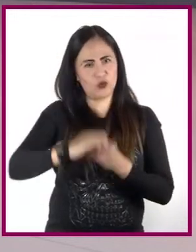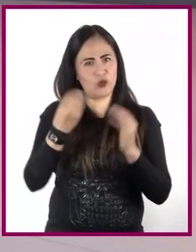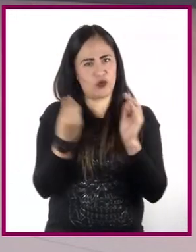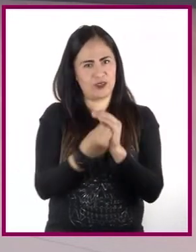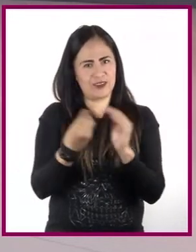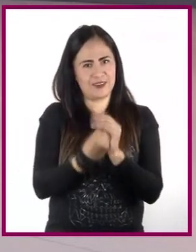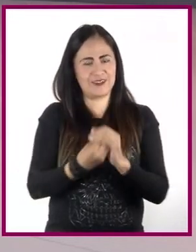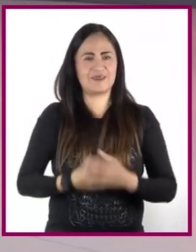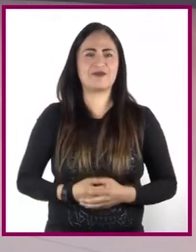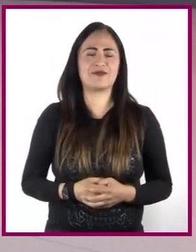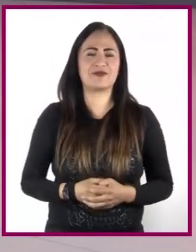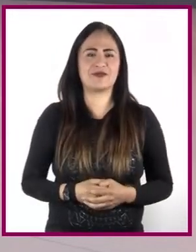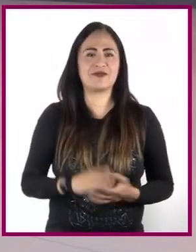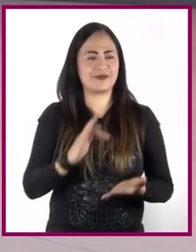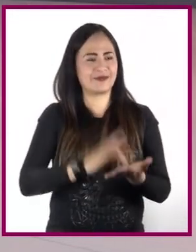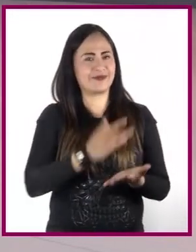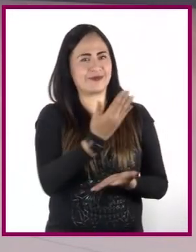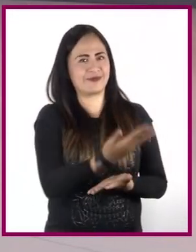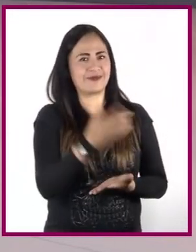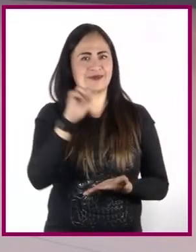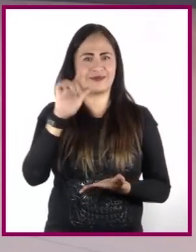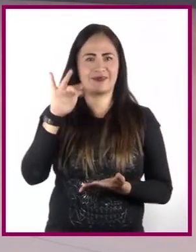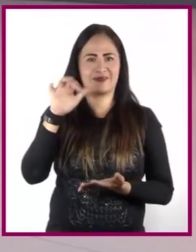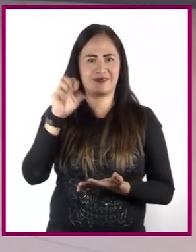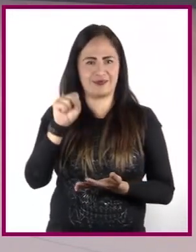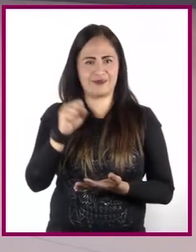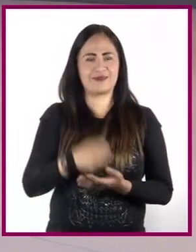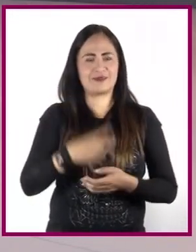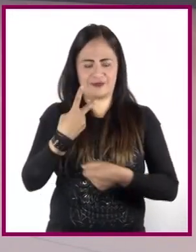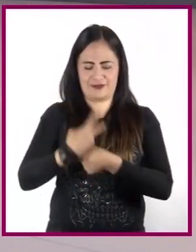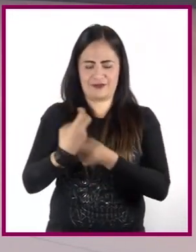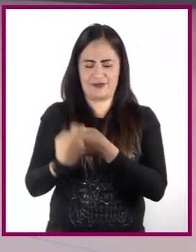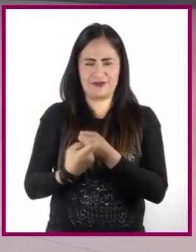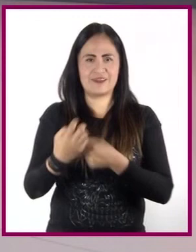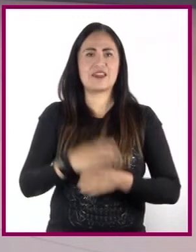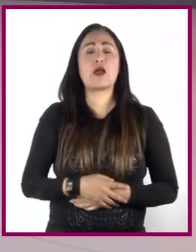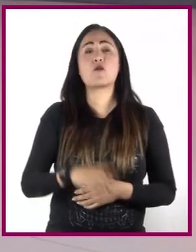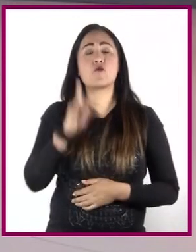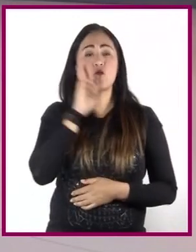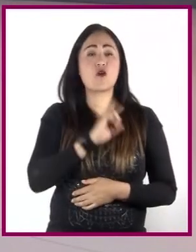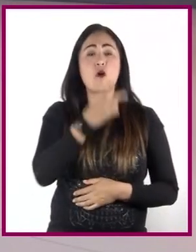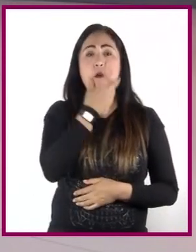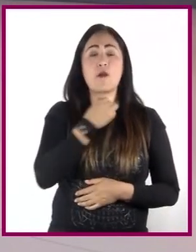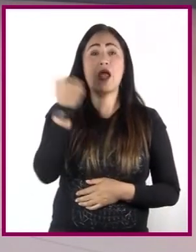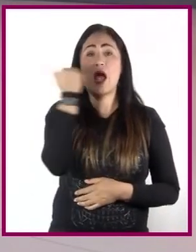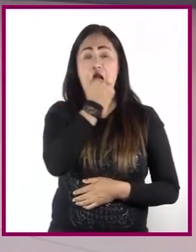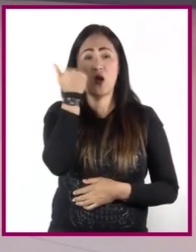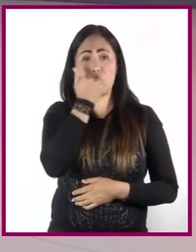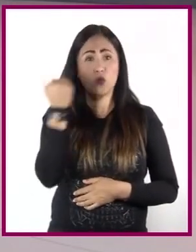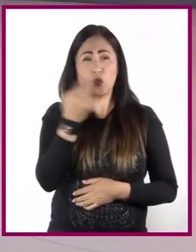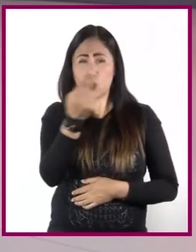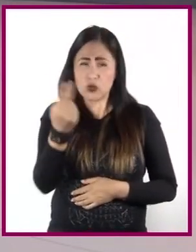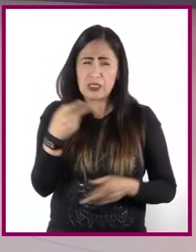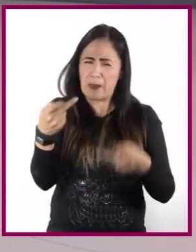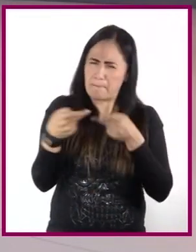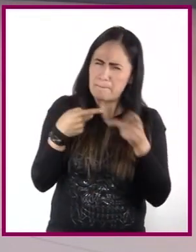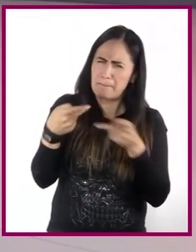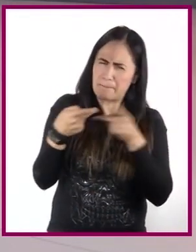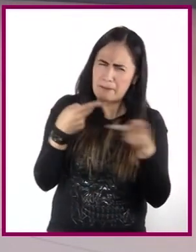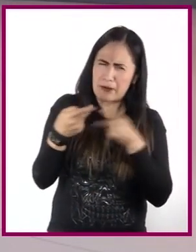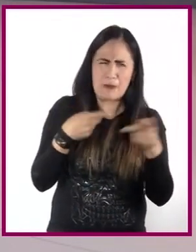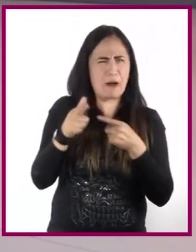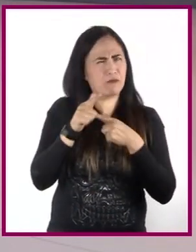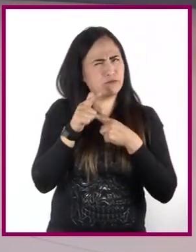sesión. Gracias, maestro Luis, por la invitación y exhorto a las alumnas y alumnos a que no dejen de prepararse